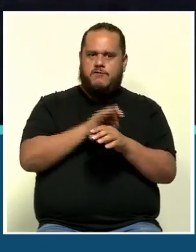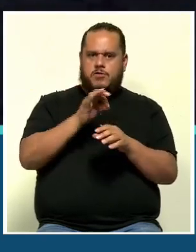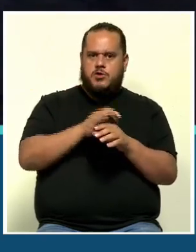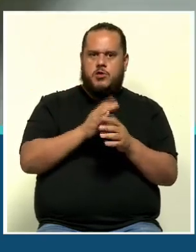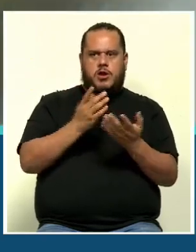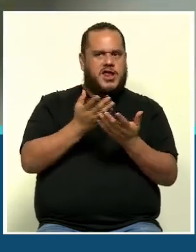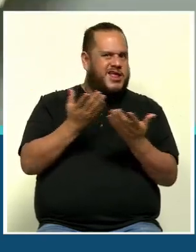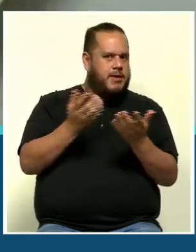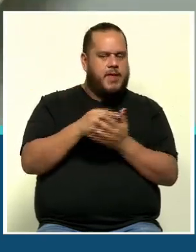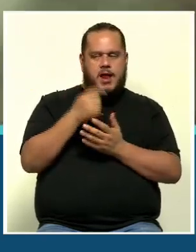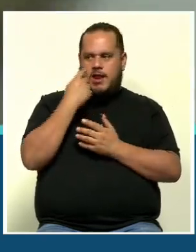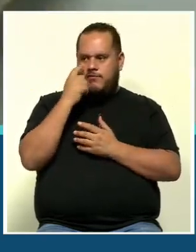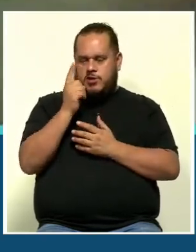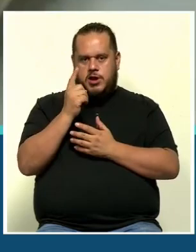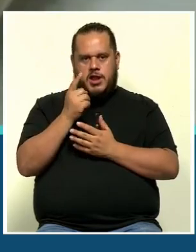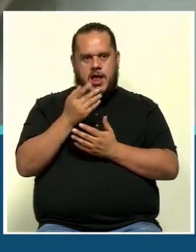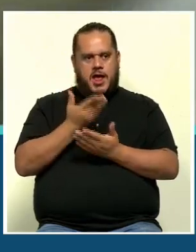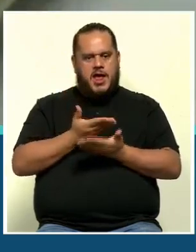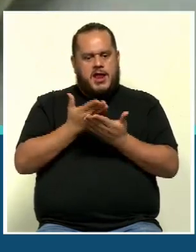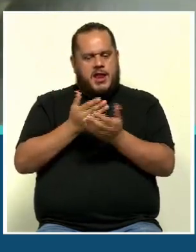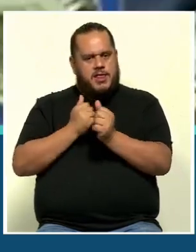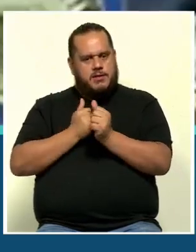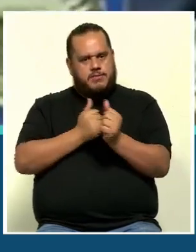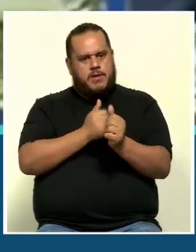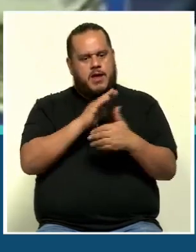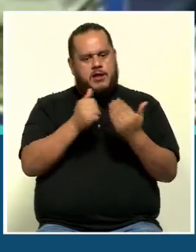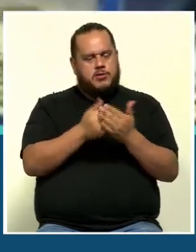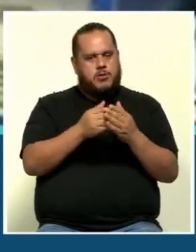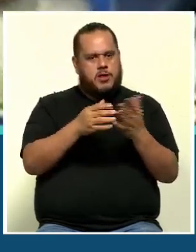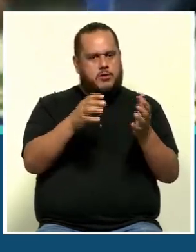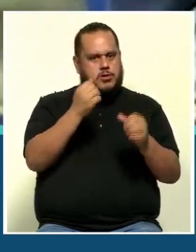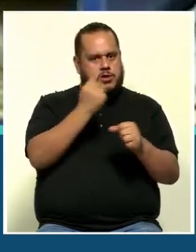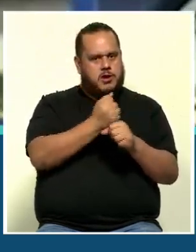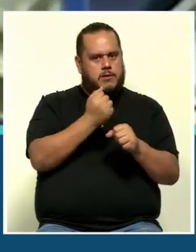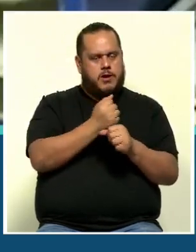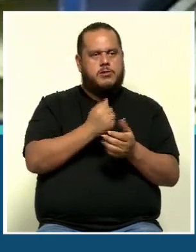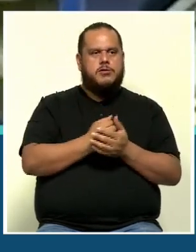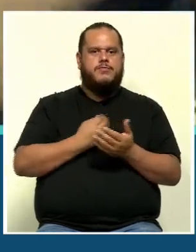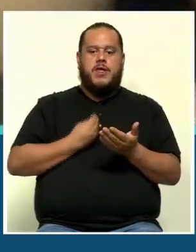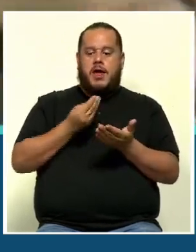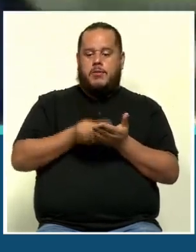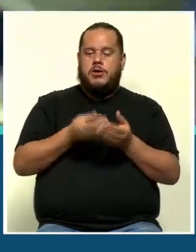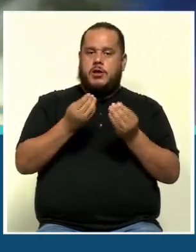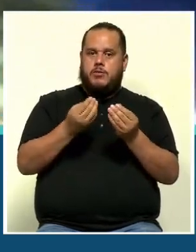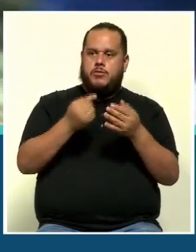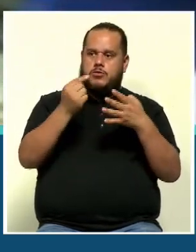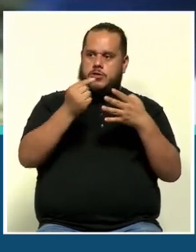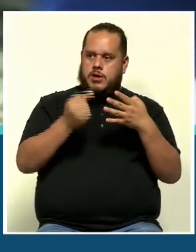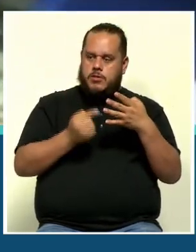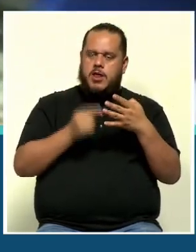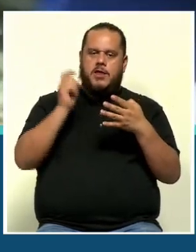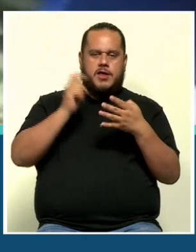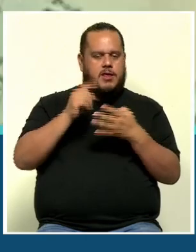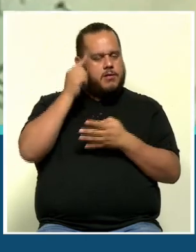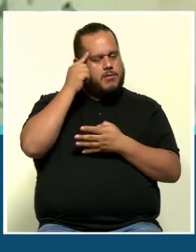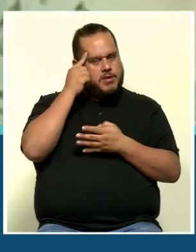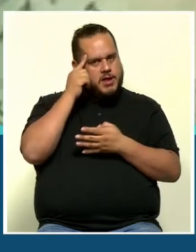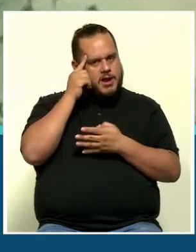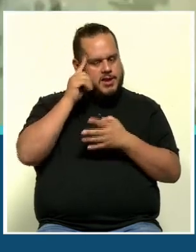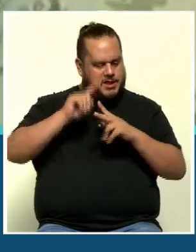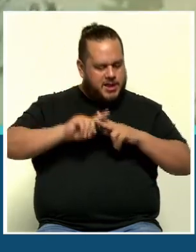la Fiscalía, le dé trazabilidad a las operaciones. Aporta muchos elementos que deben ser considerados desde su